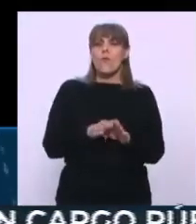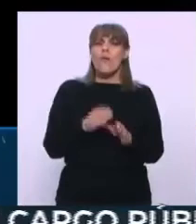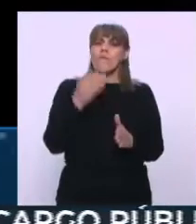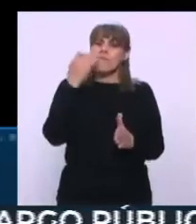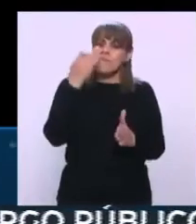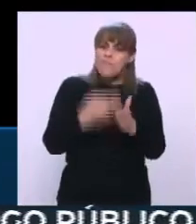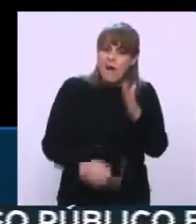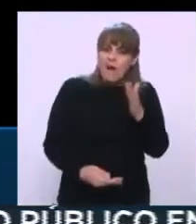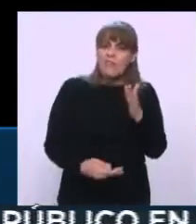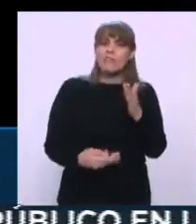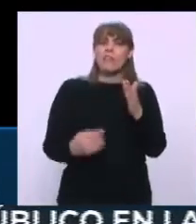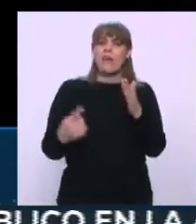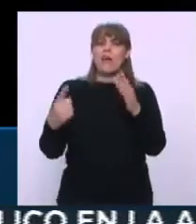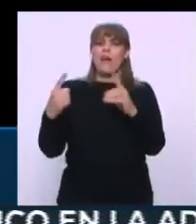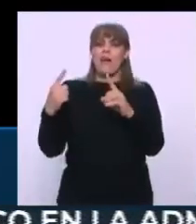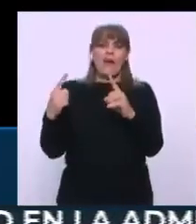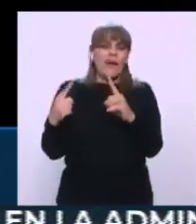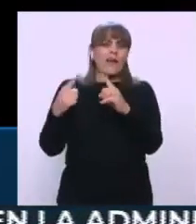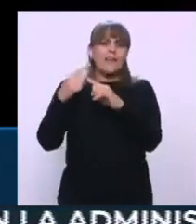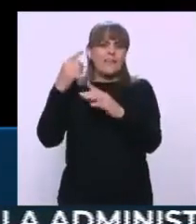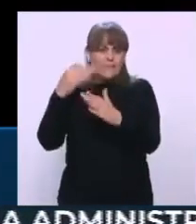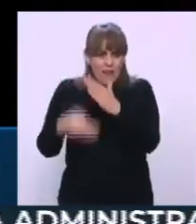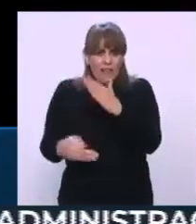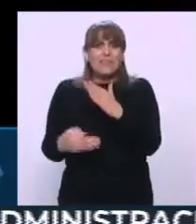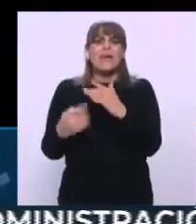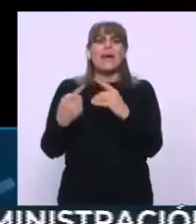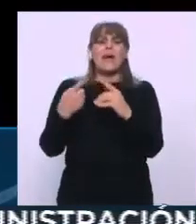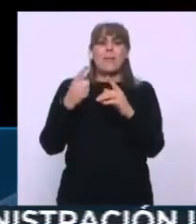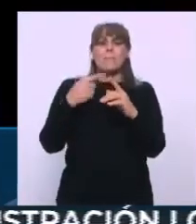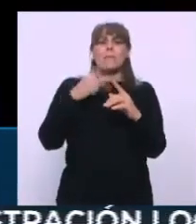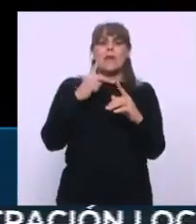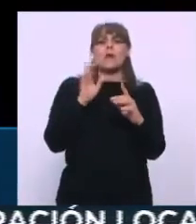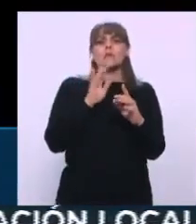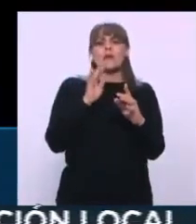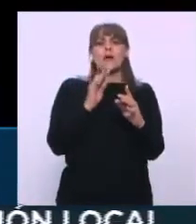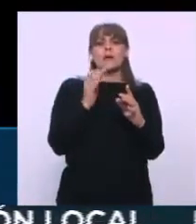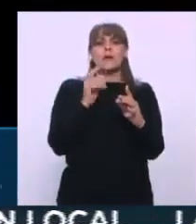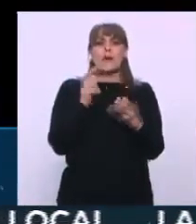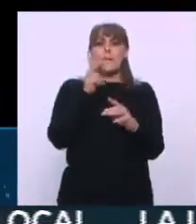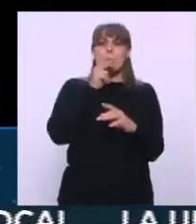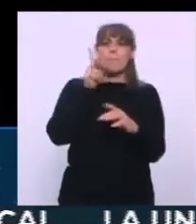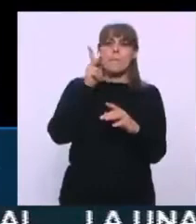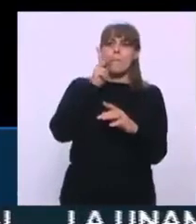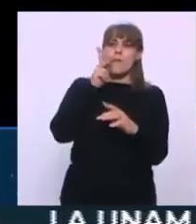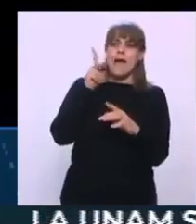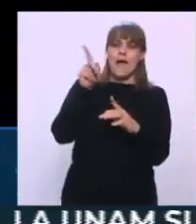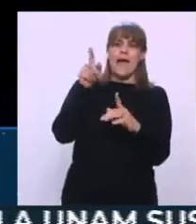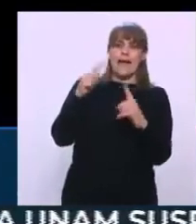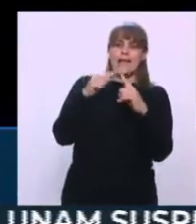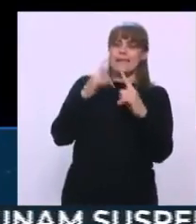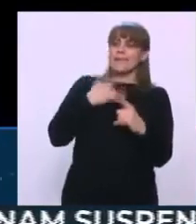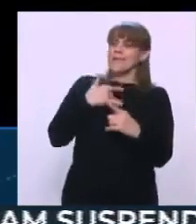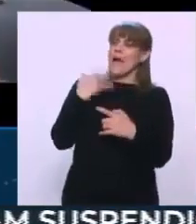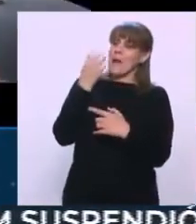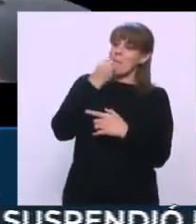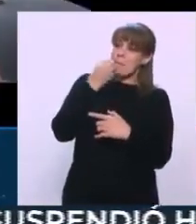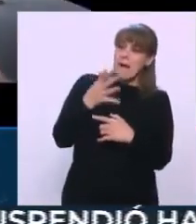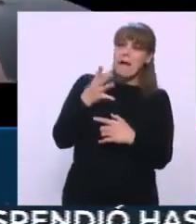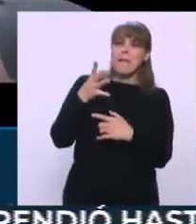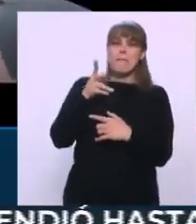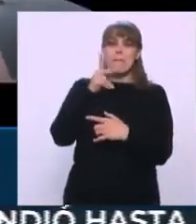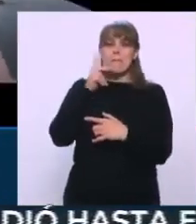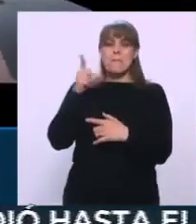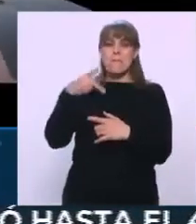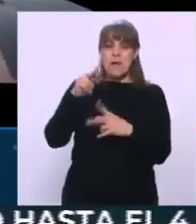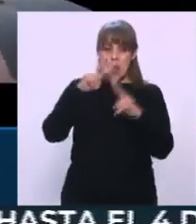decir, si uno ve la Iglesia mexicana, pues dientes para afuera se siente orgulloso del Papa. Pero ¿qué ha hecho la Iglesia mexicana frente a